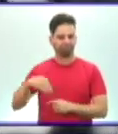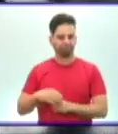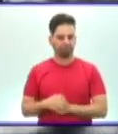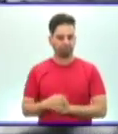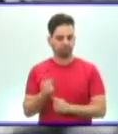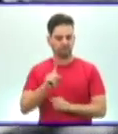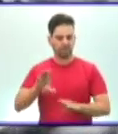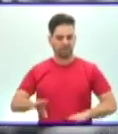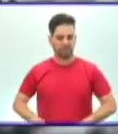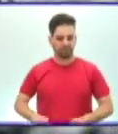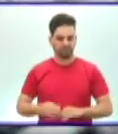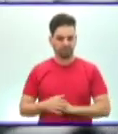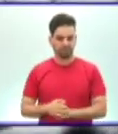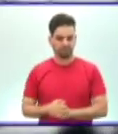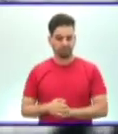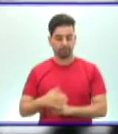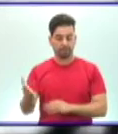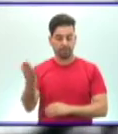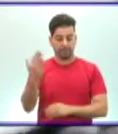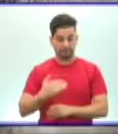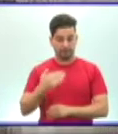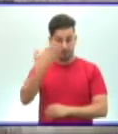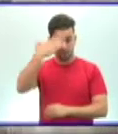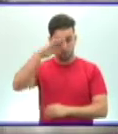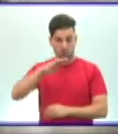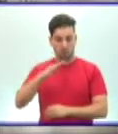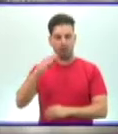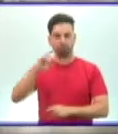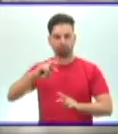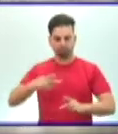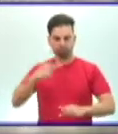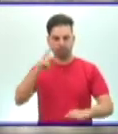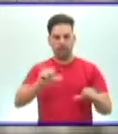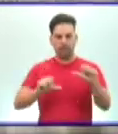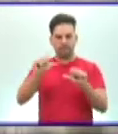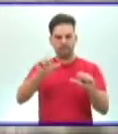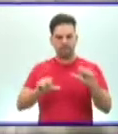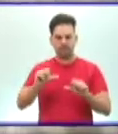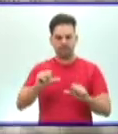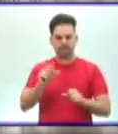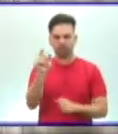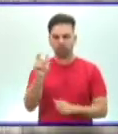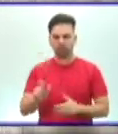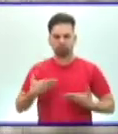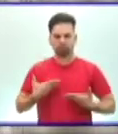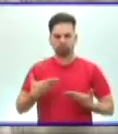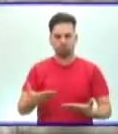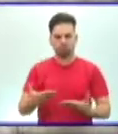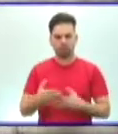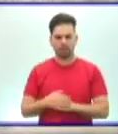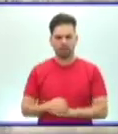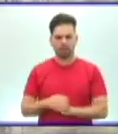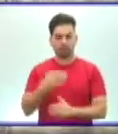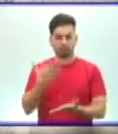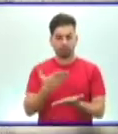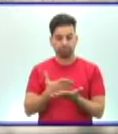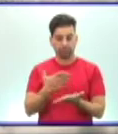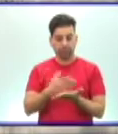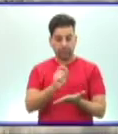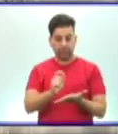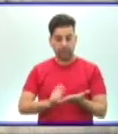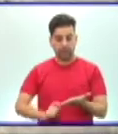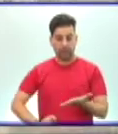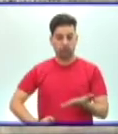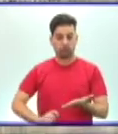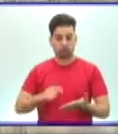a Cuba, realizó experimentos con voluntarios, presentó su trabajo ante la Academia de Ciencias Médicas de La Habana. Sus